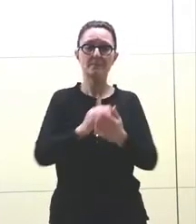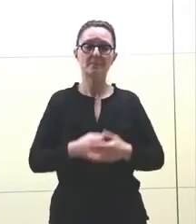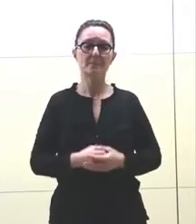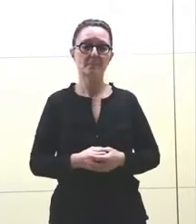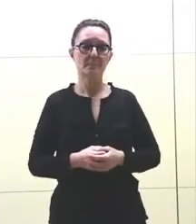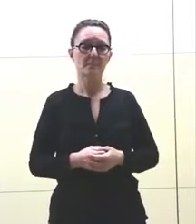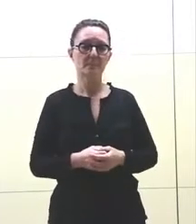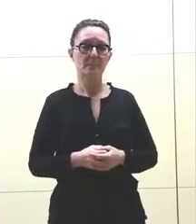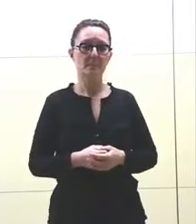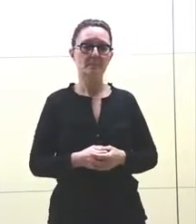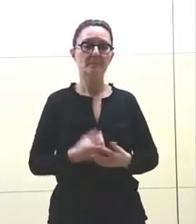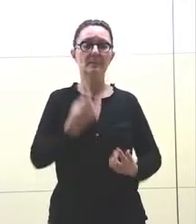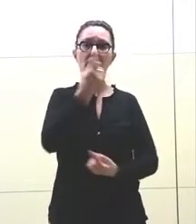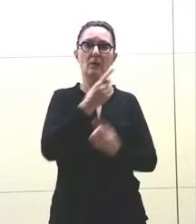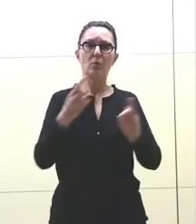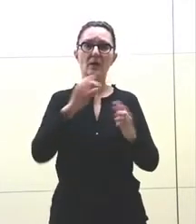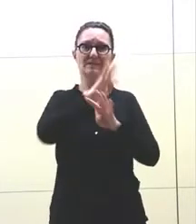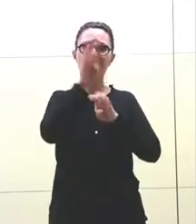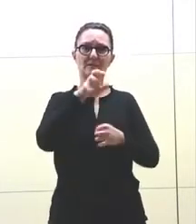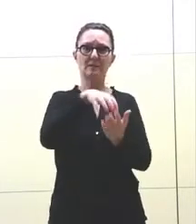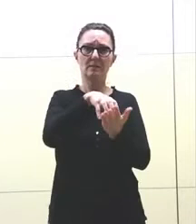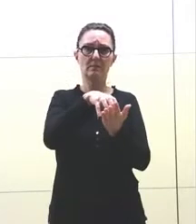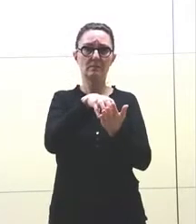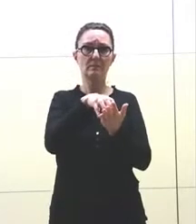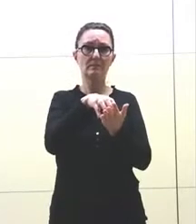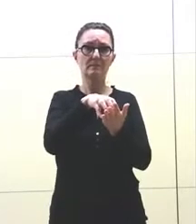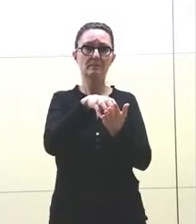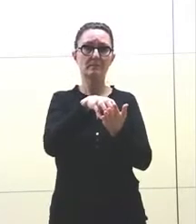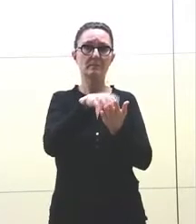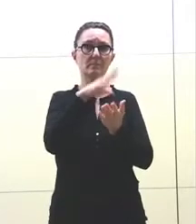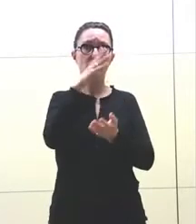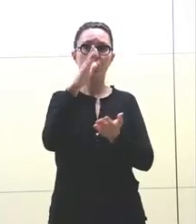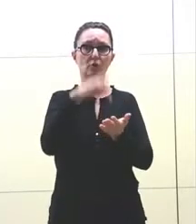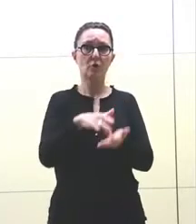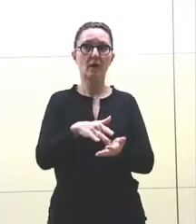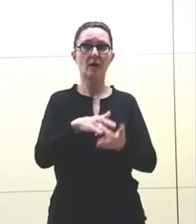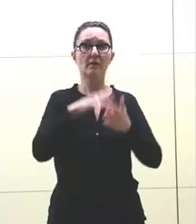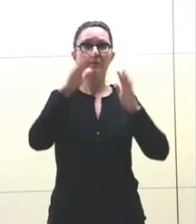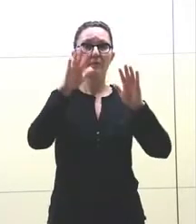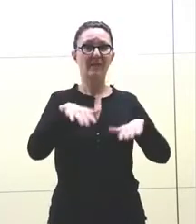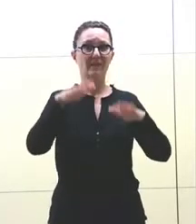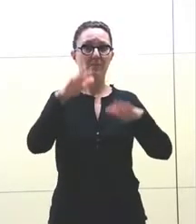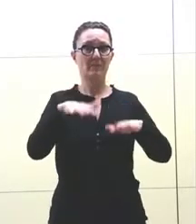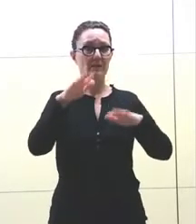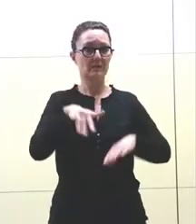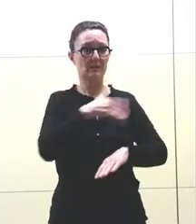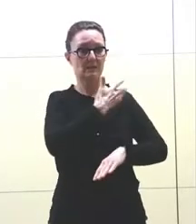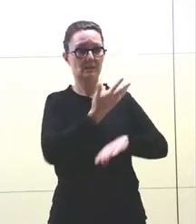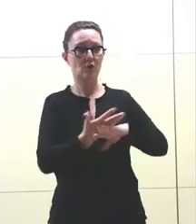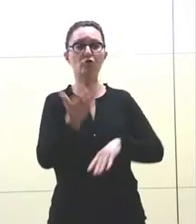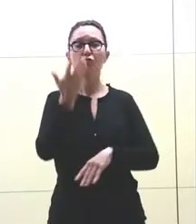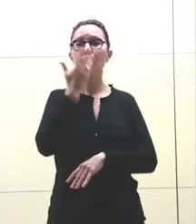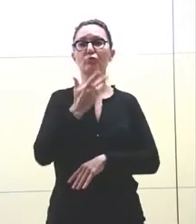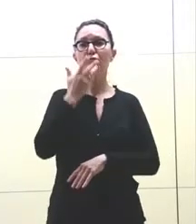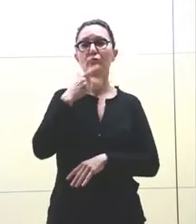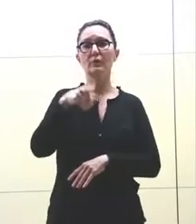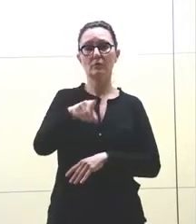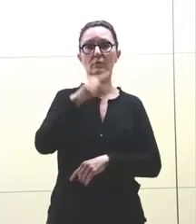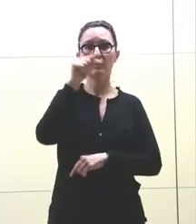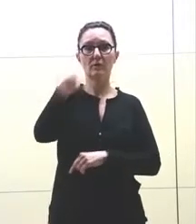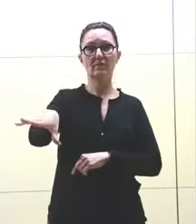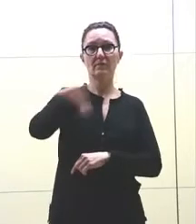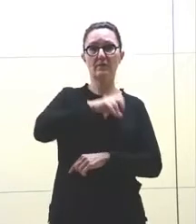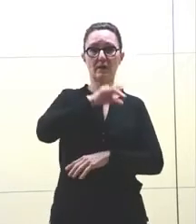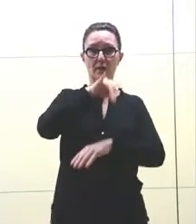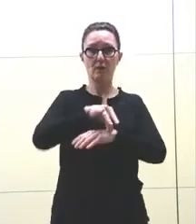una serie de incertidumbres. Llevamos solamente 10 meses conociendo esta infección y muchas cosas no se conocen. Por